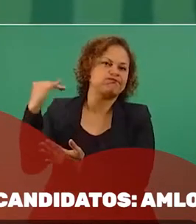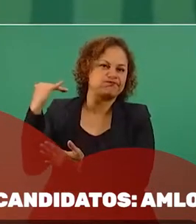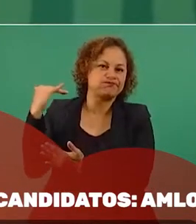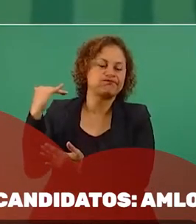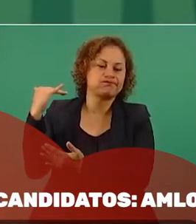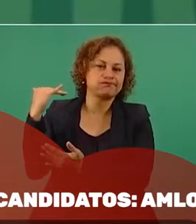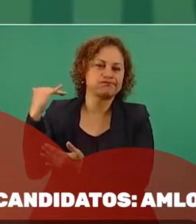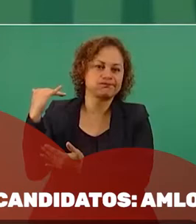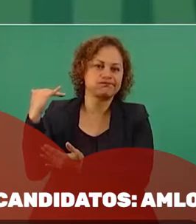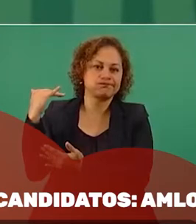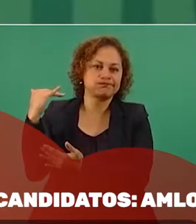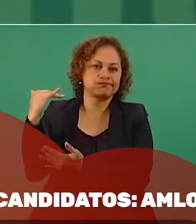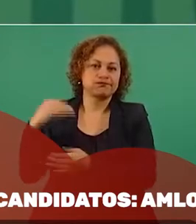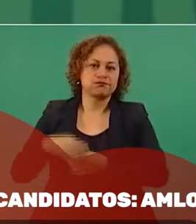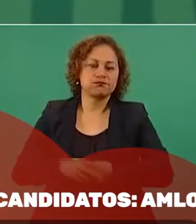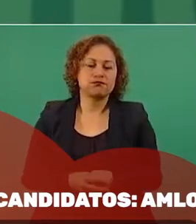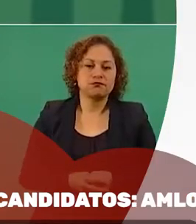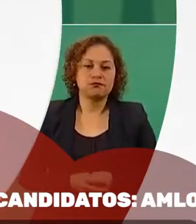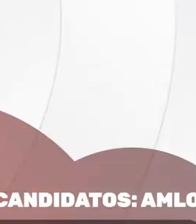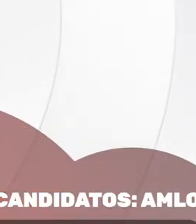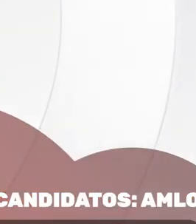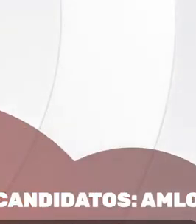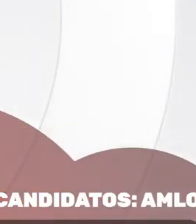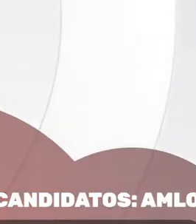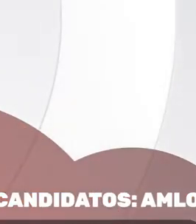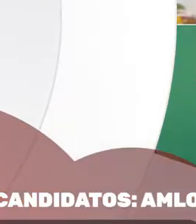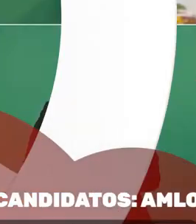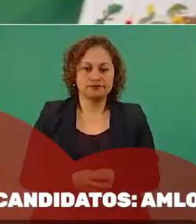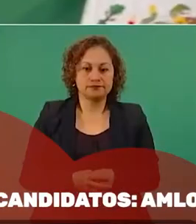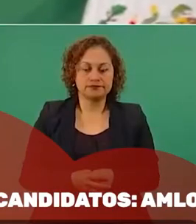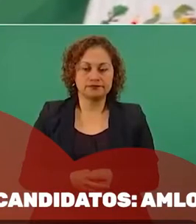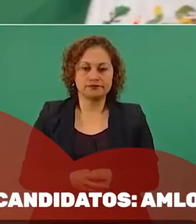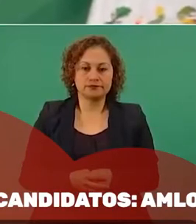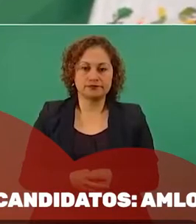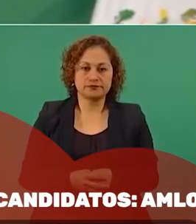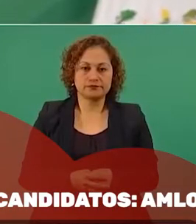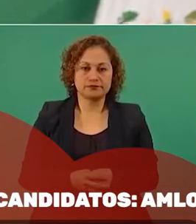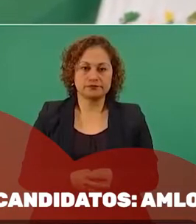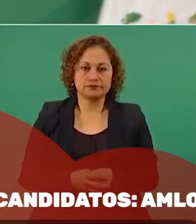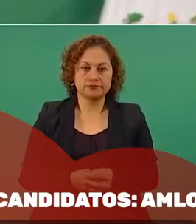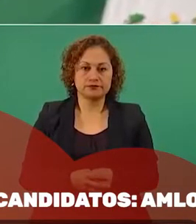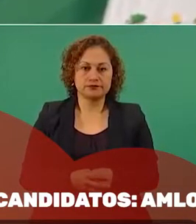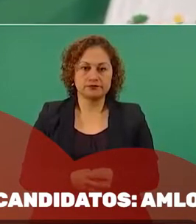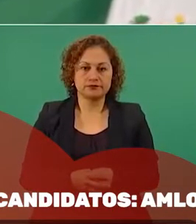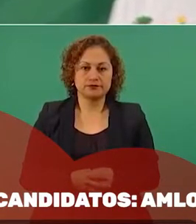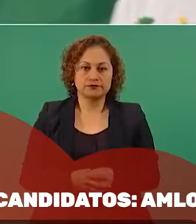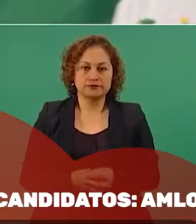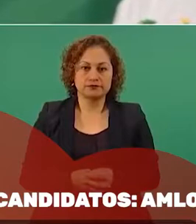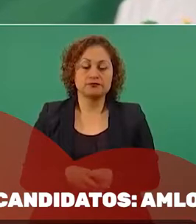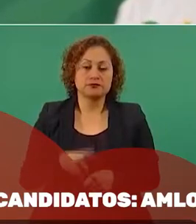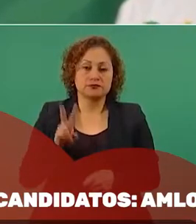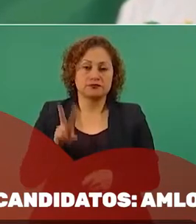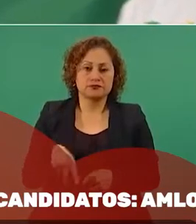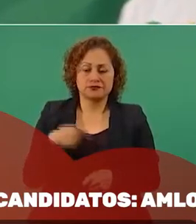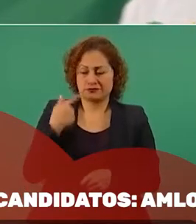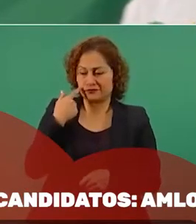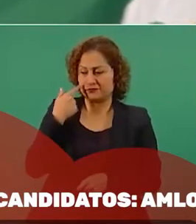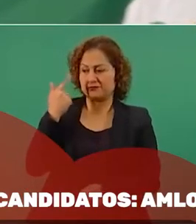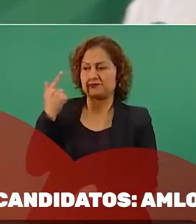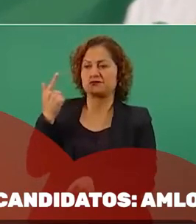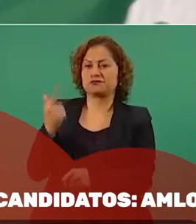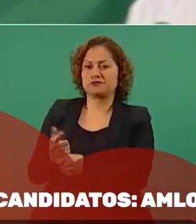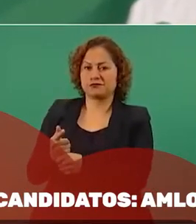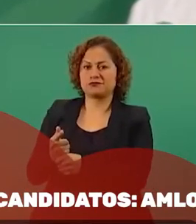los magistrados del Tribunal Electoral y a los consejeros del INE conspirar contra la democracia tras el retiro de la candidatura a Félix